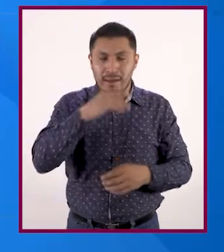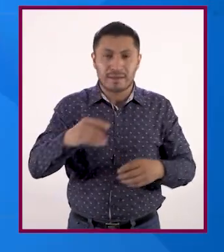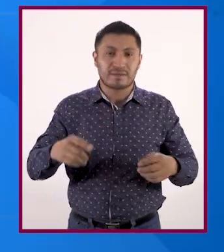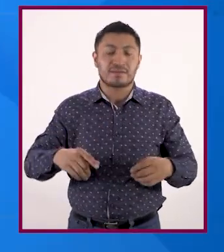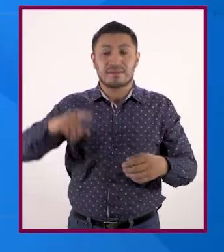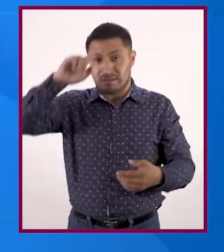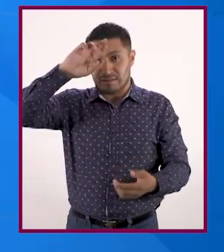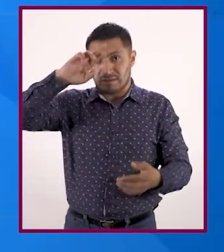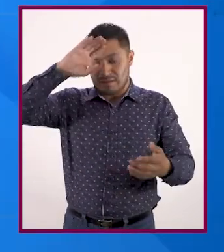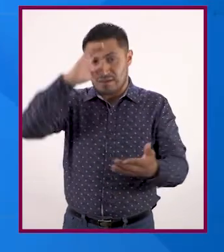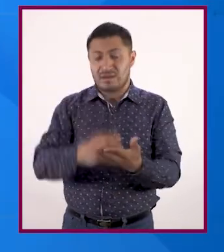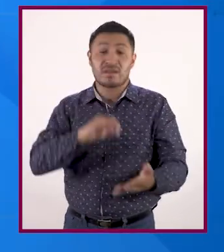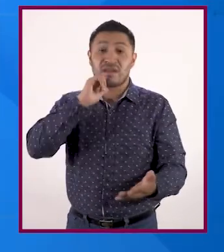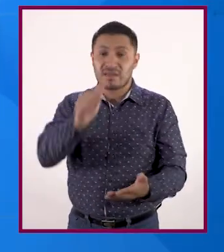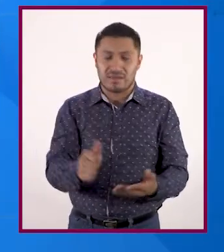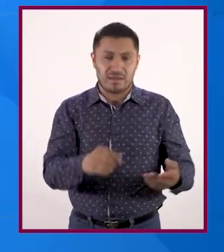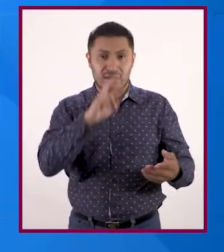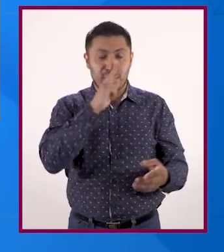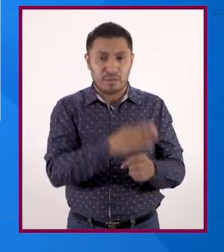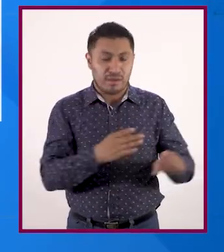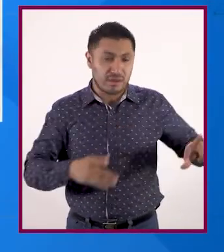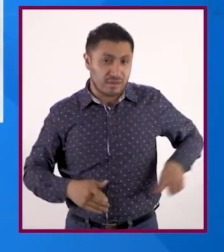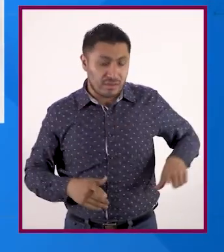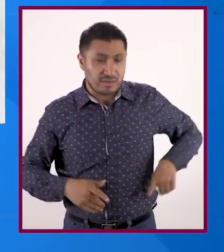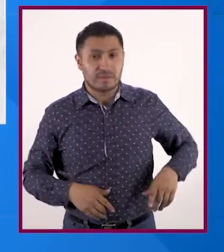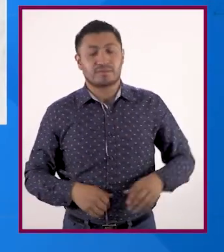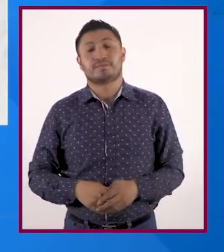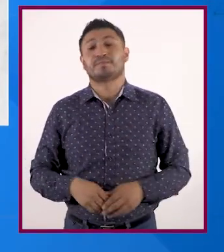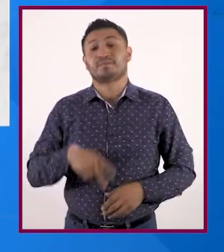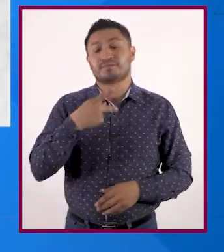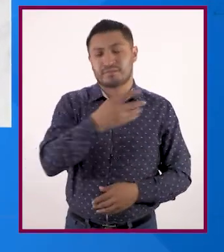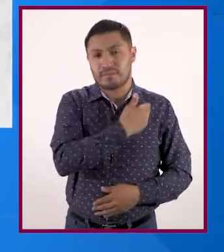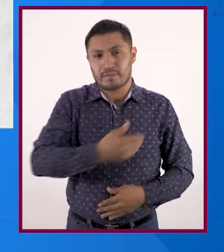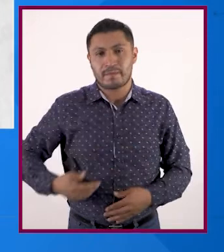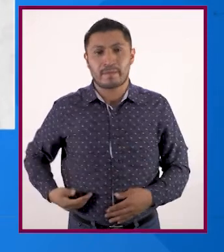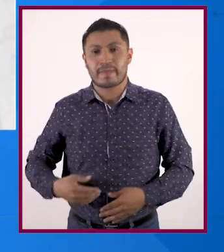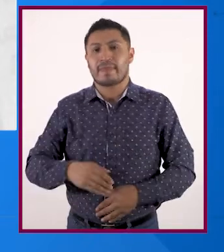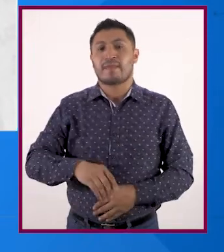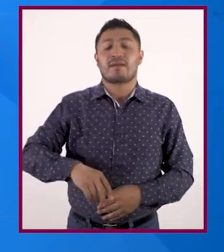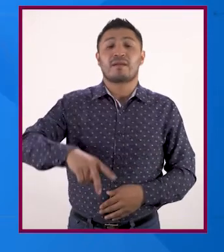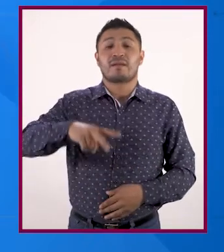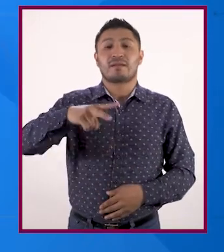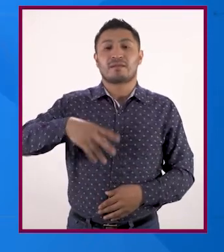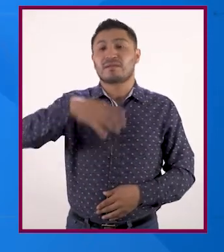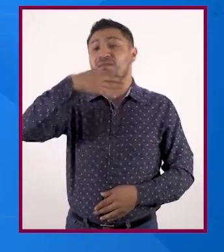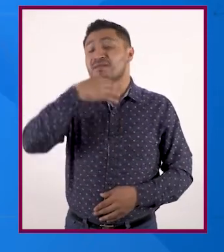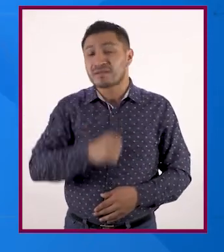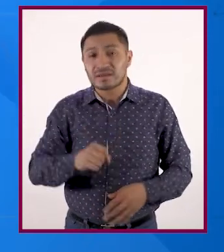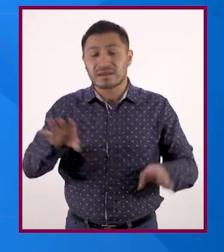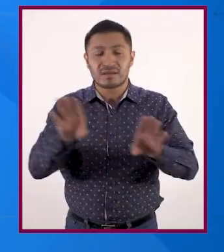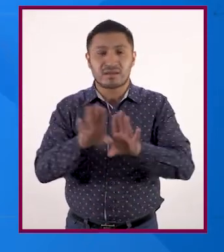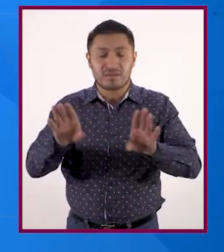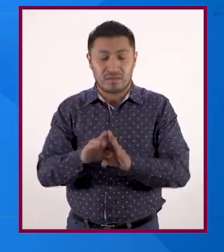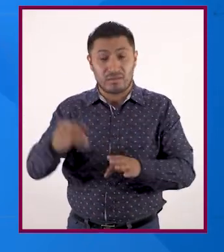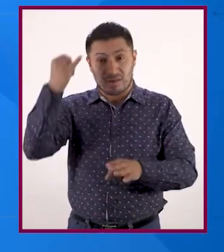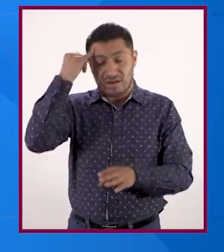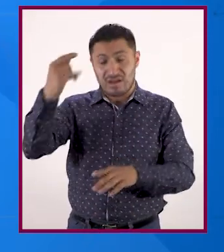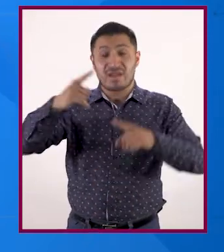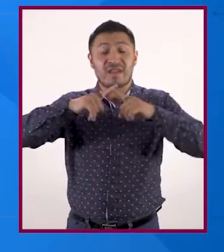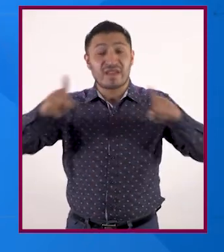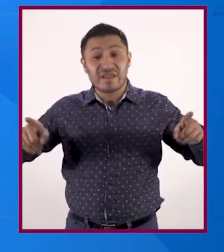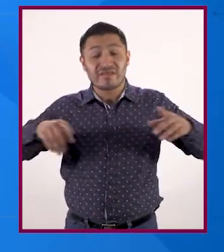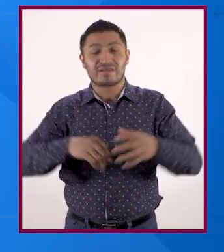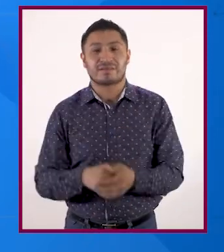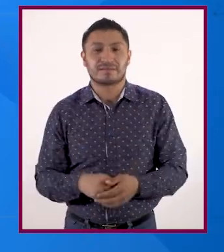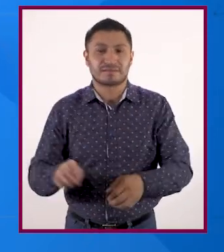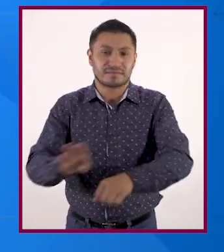la presidencia de lázaro cárdenas se vio marcada por una gran efervescencia política las políticas de su gobierno en favor de las clases